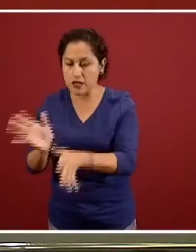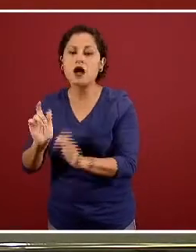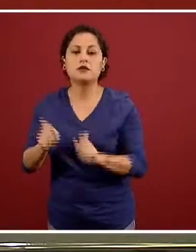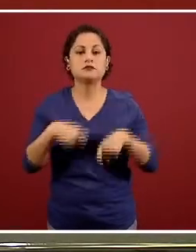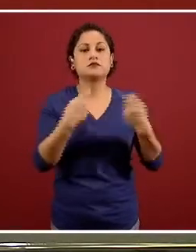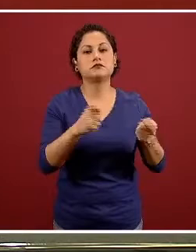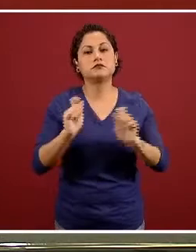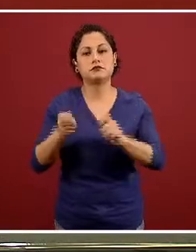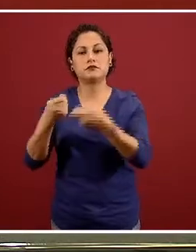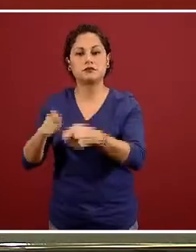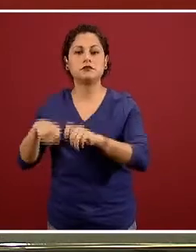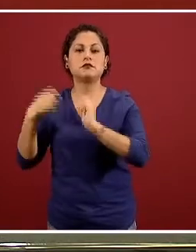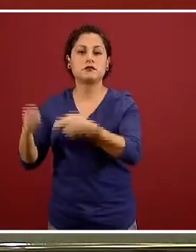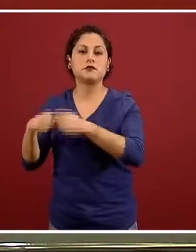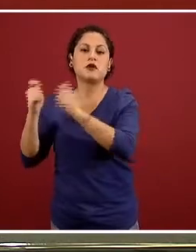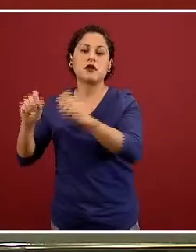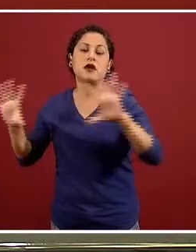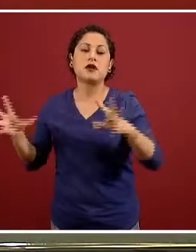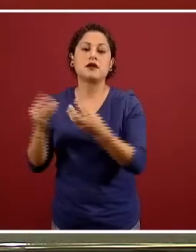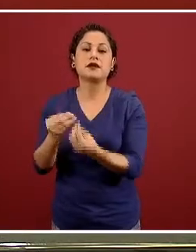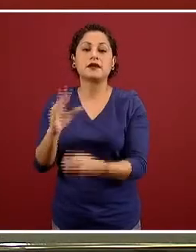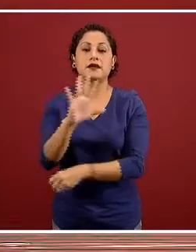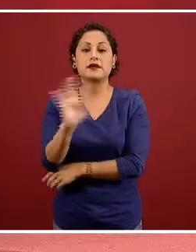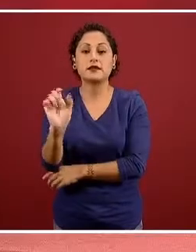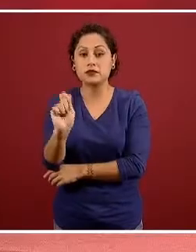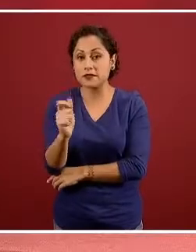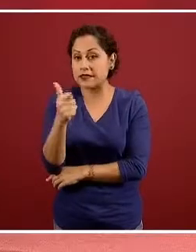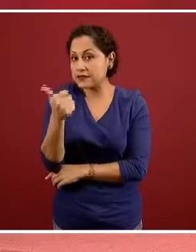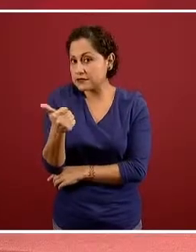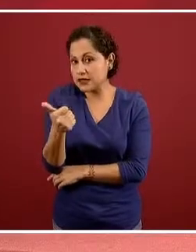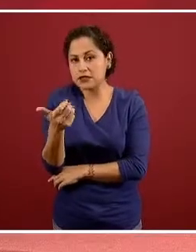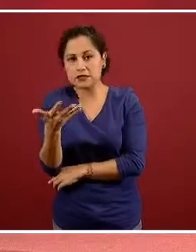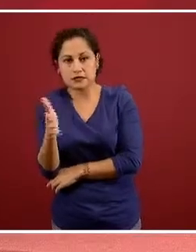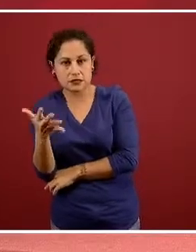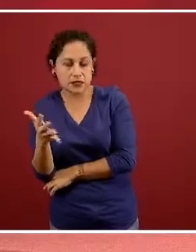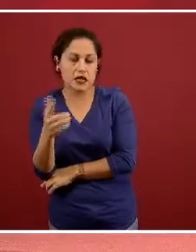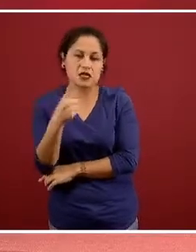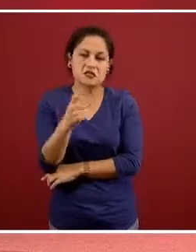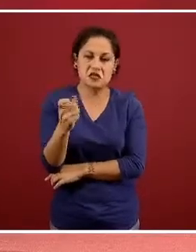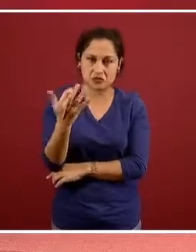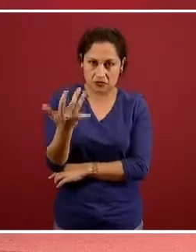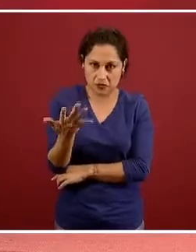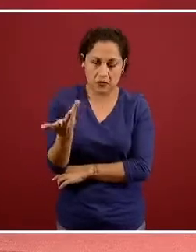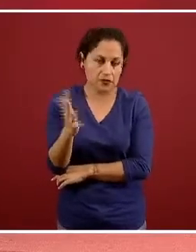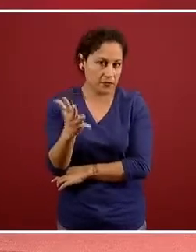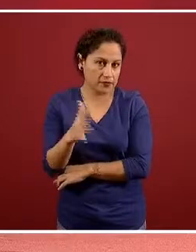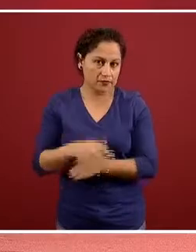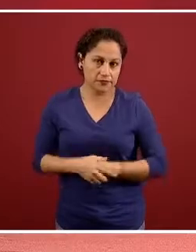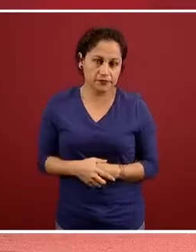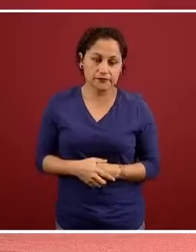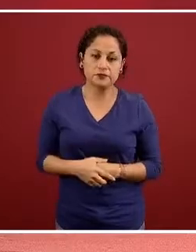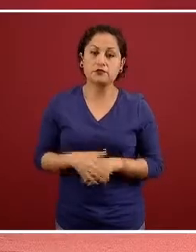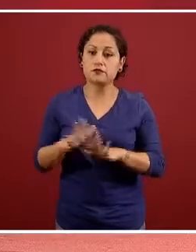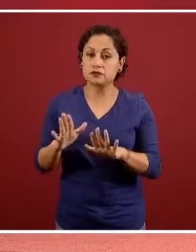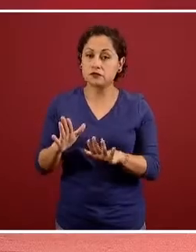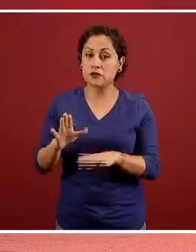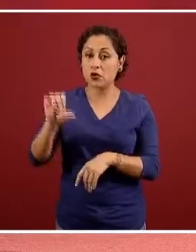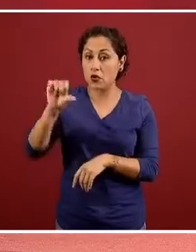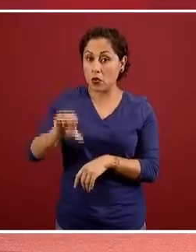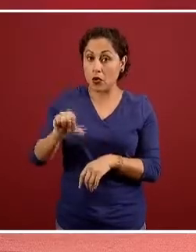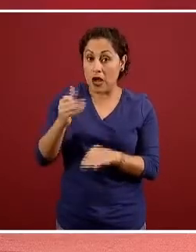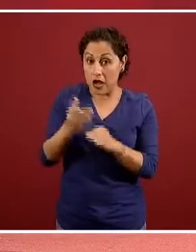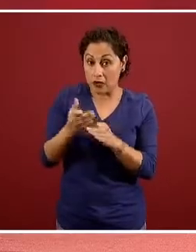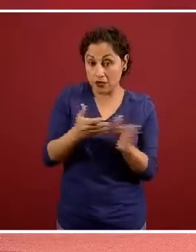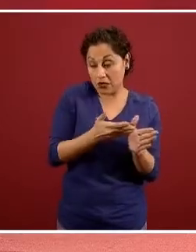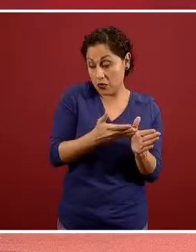de 526 más 150. En las camas ocupadas hasta hoy